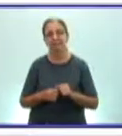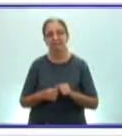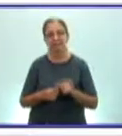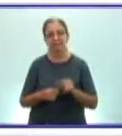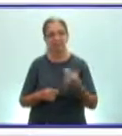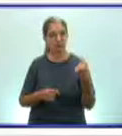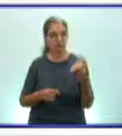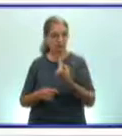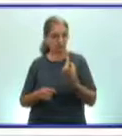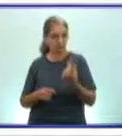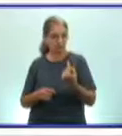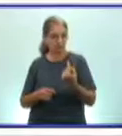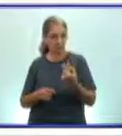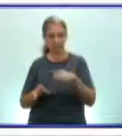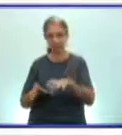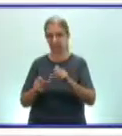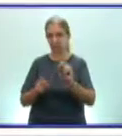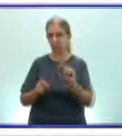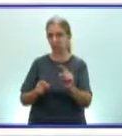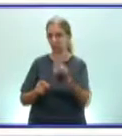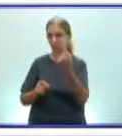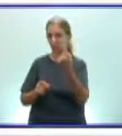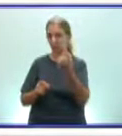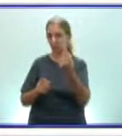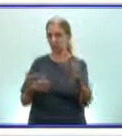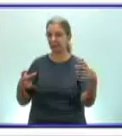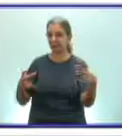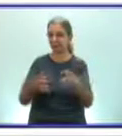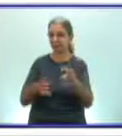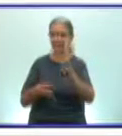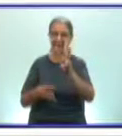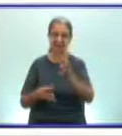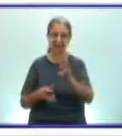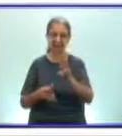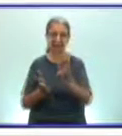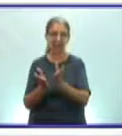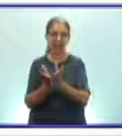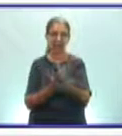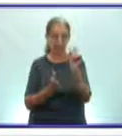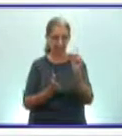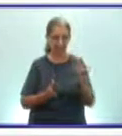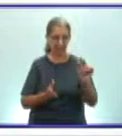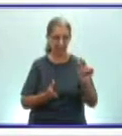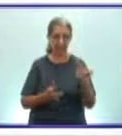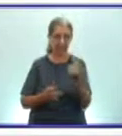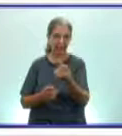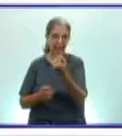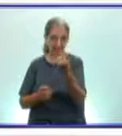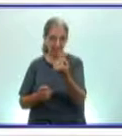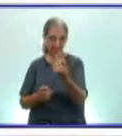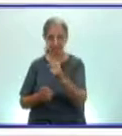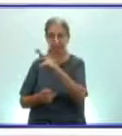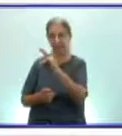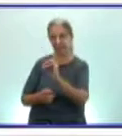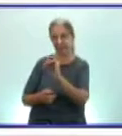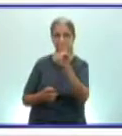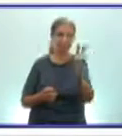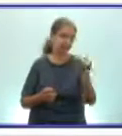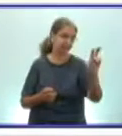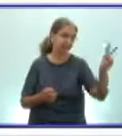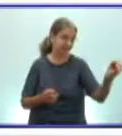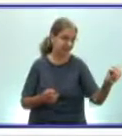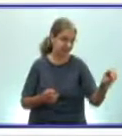Nosotros vamos a tomar un equipo de 3 estudiantes. Cada estudiante le pregunta a 20 jóvenes por